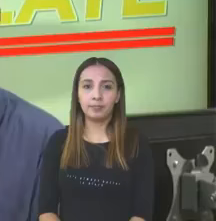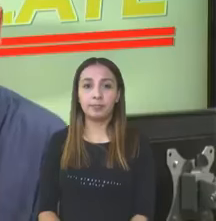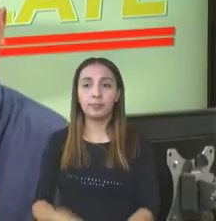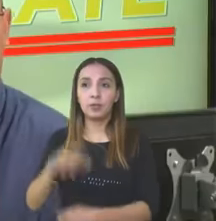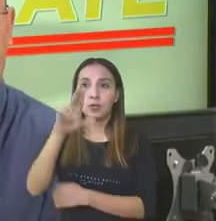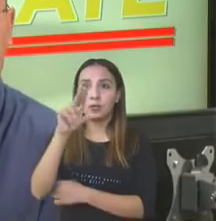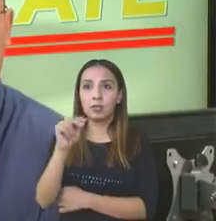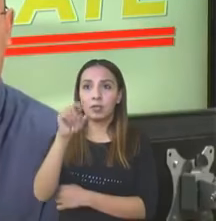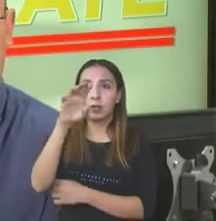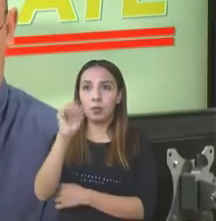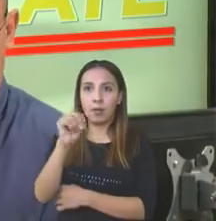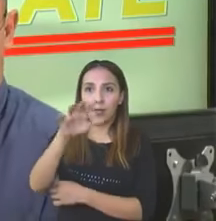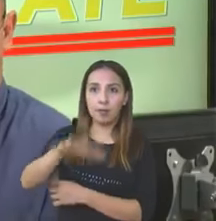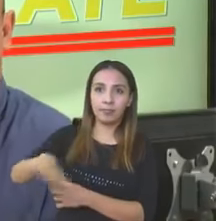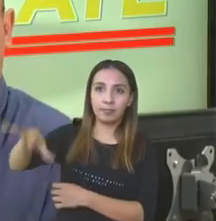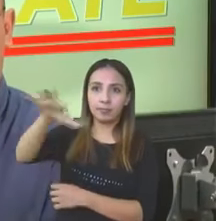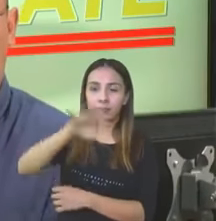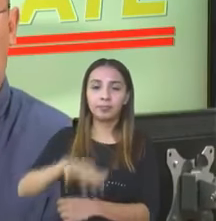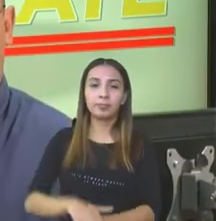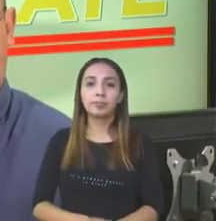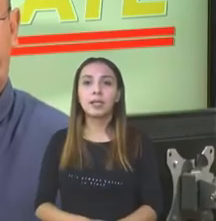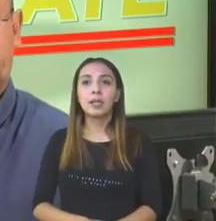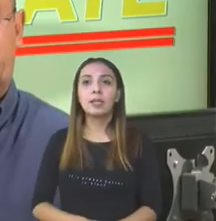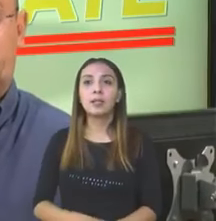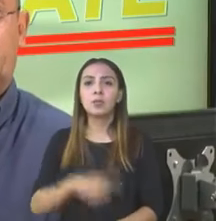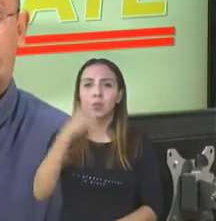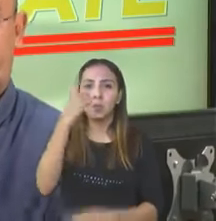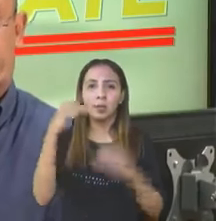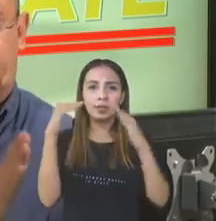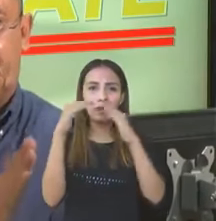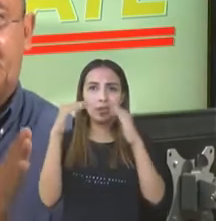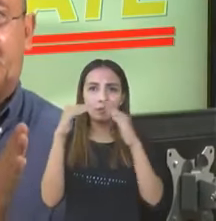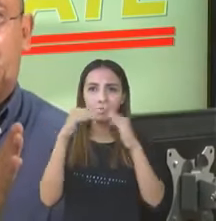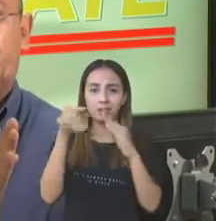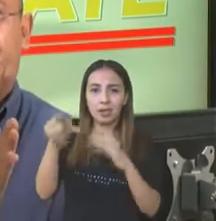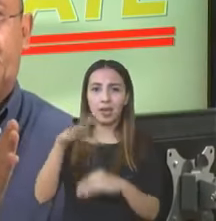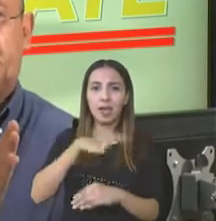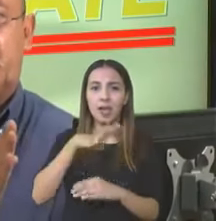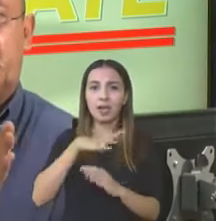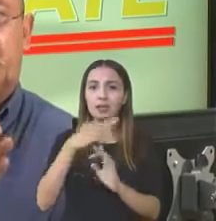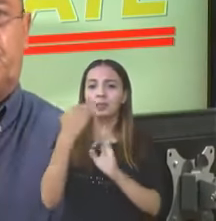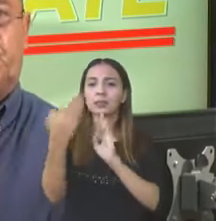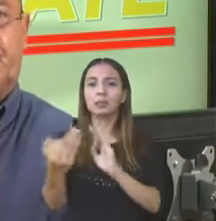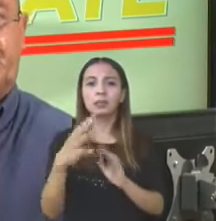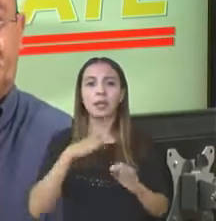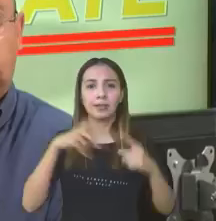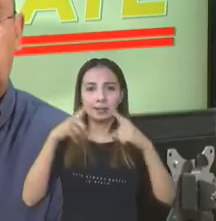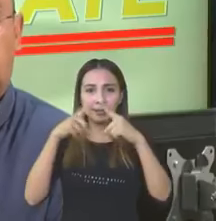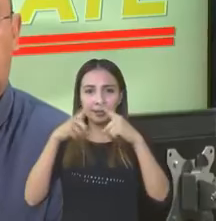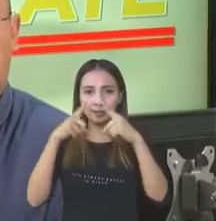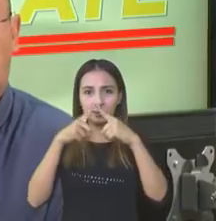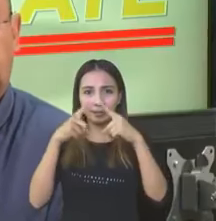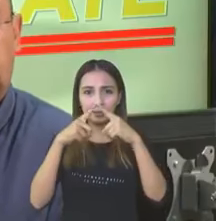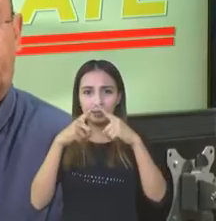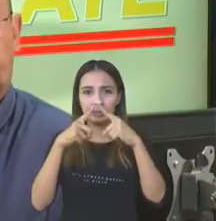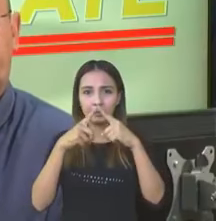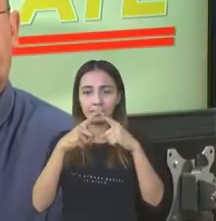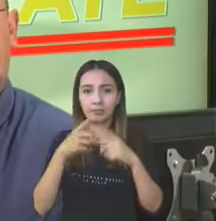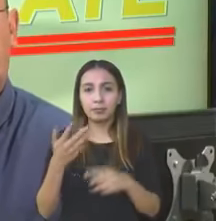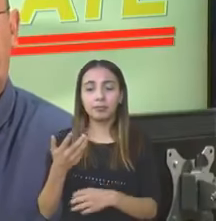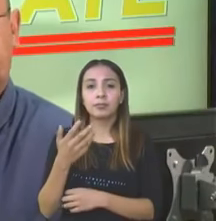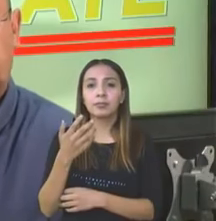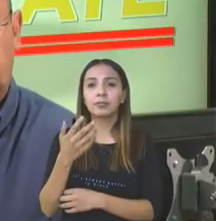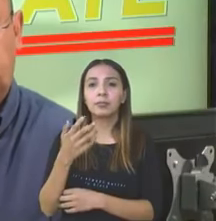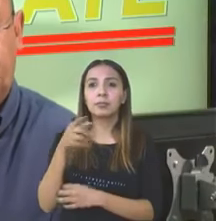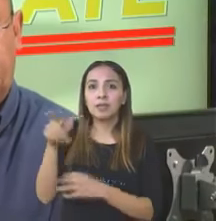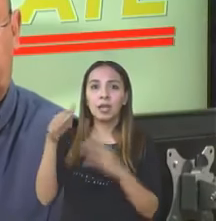colonia 89, hay una casa que frente a ella tiene una iglesia, y pues parece que es un concurso de que a ver